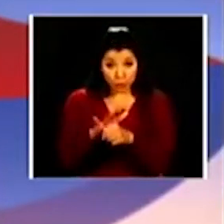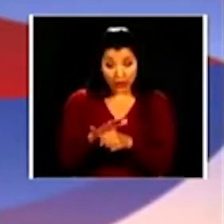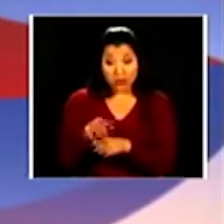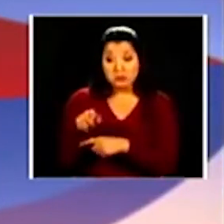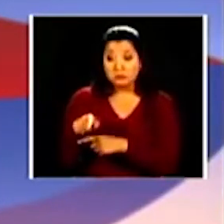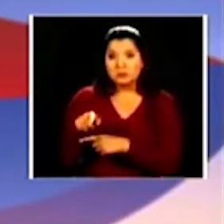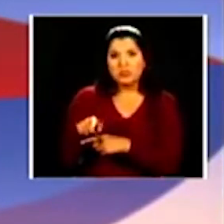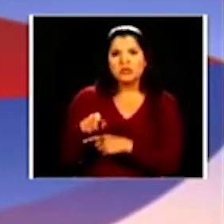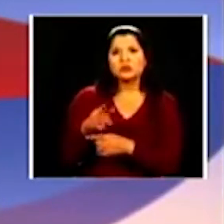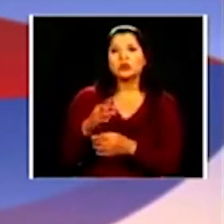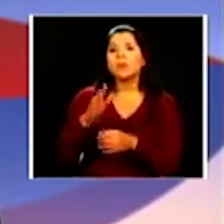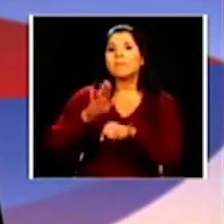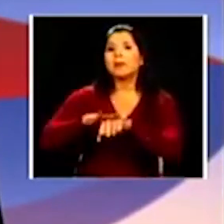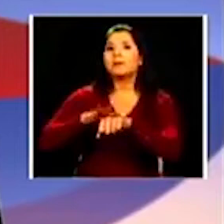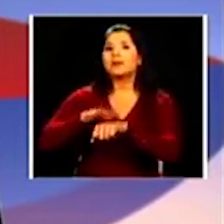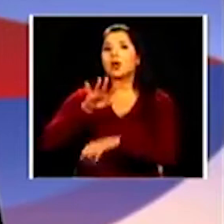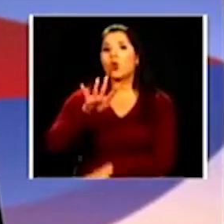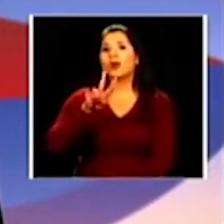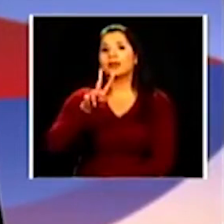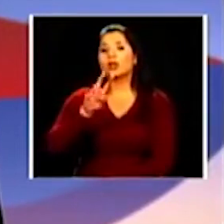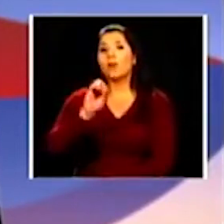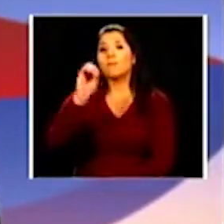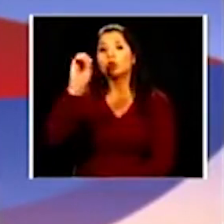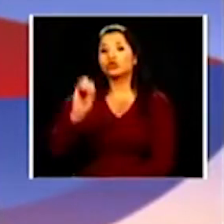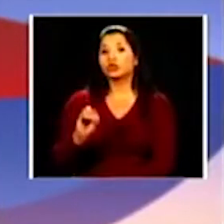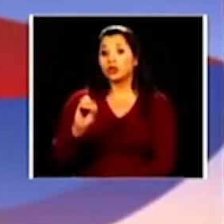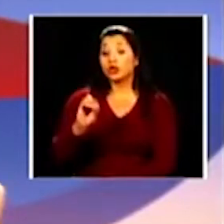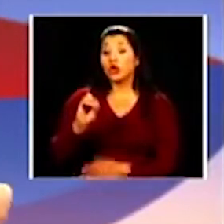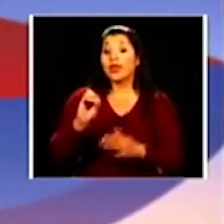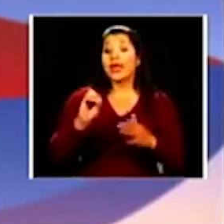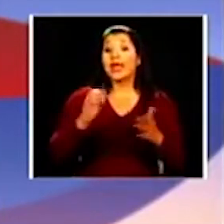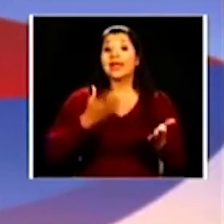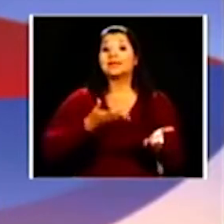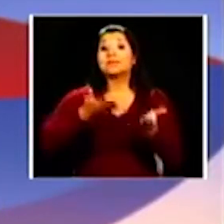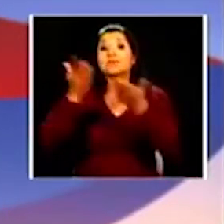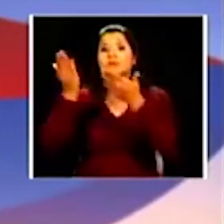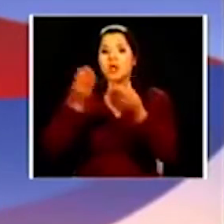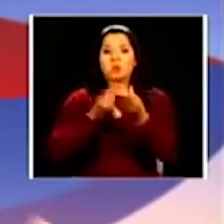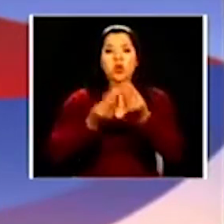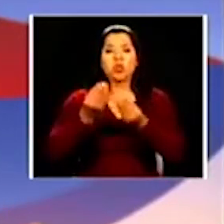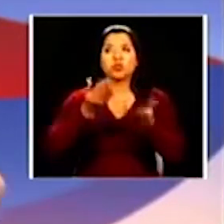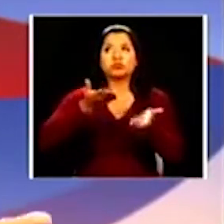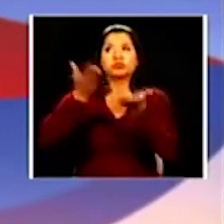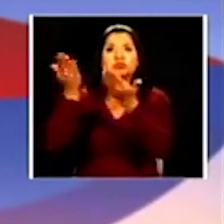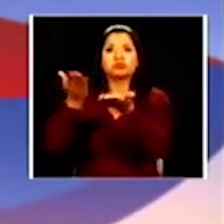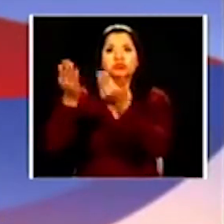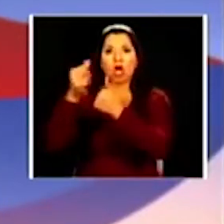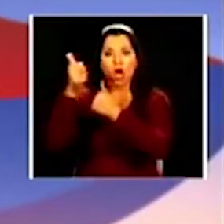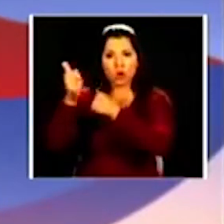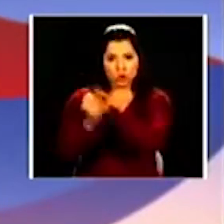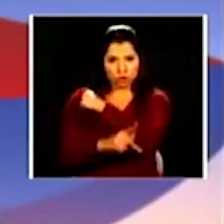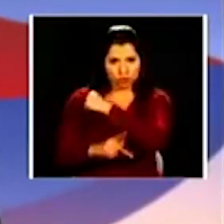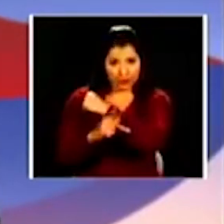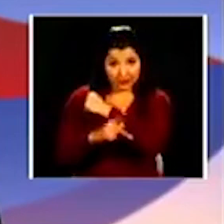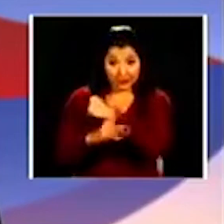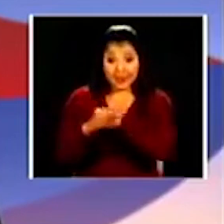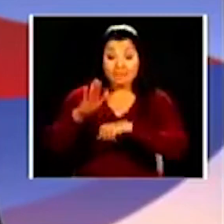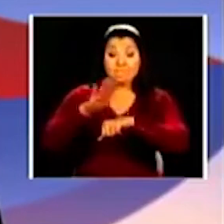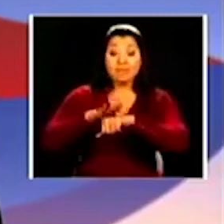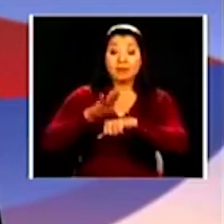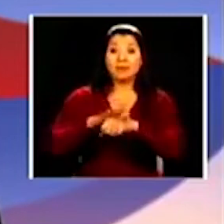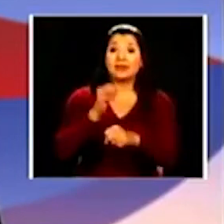el 42% de las exportaciones de este país, que genera entre empleos directos y empleos indirectos,